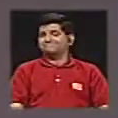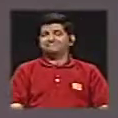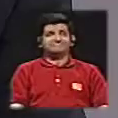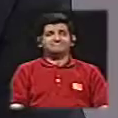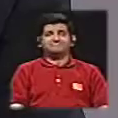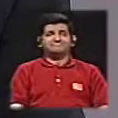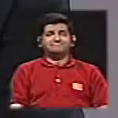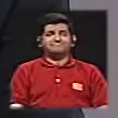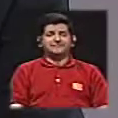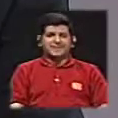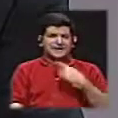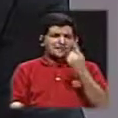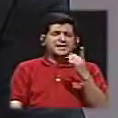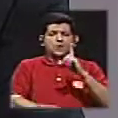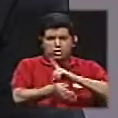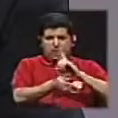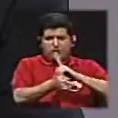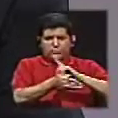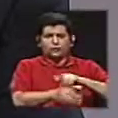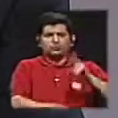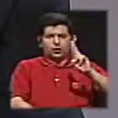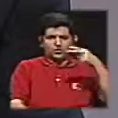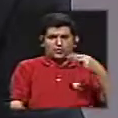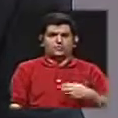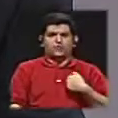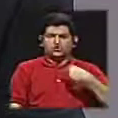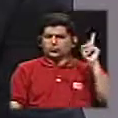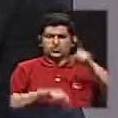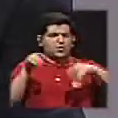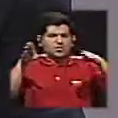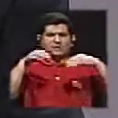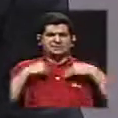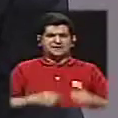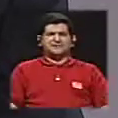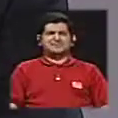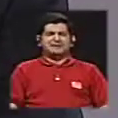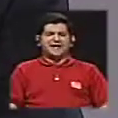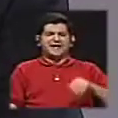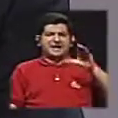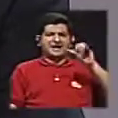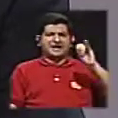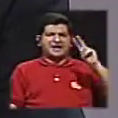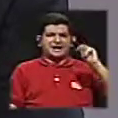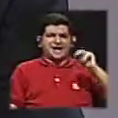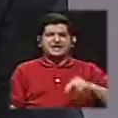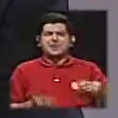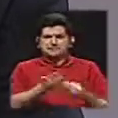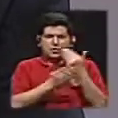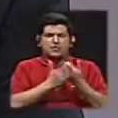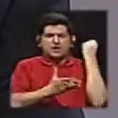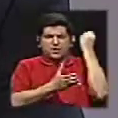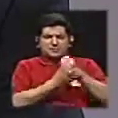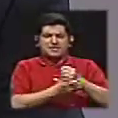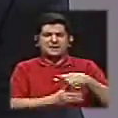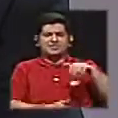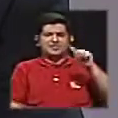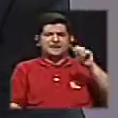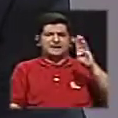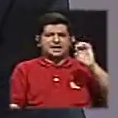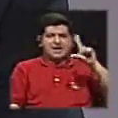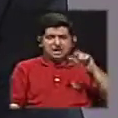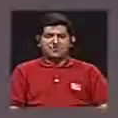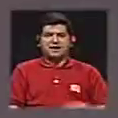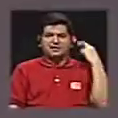Dijo el doctor en su carta, no puedo aceptar que los caínes modernos sigan matando a los Abeles por la simple razón de que les estorba.